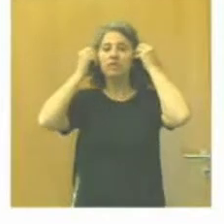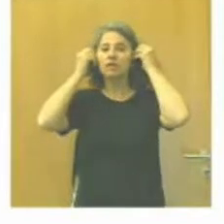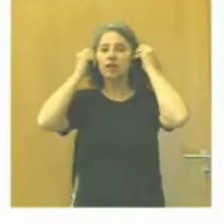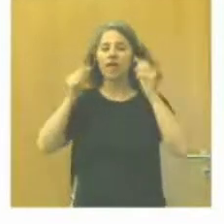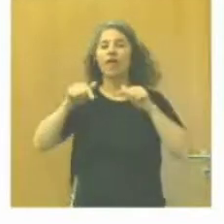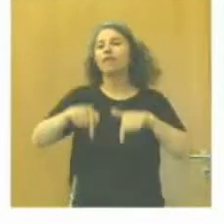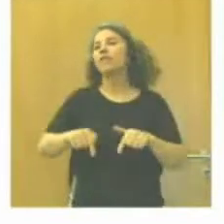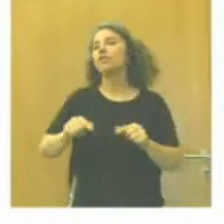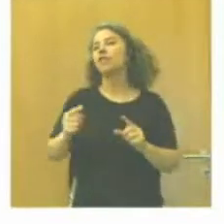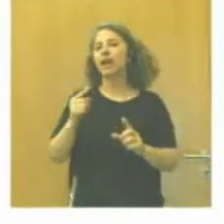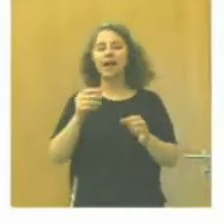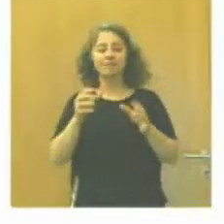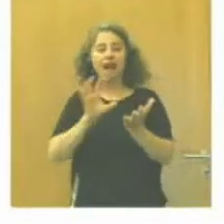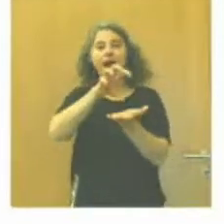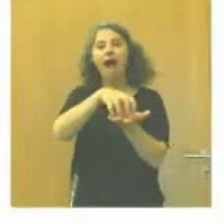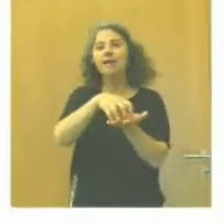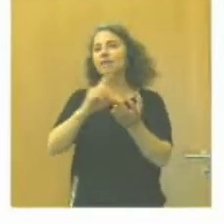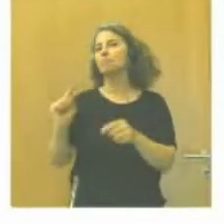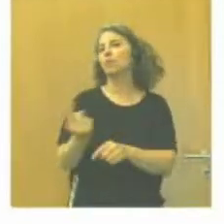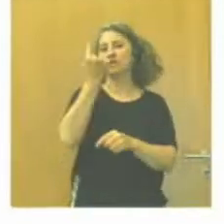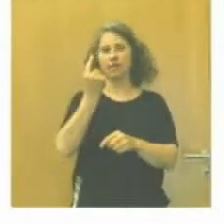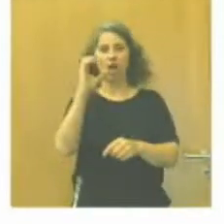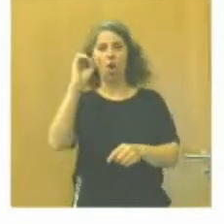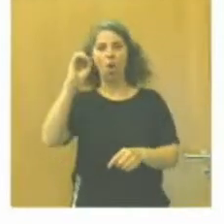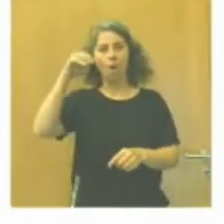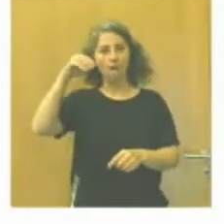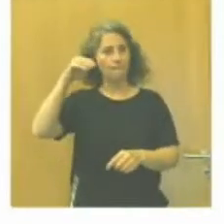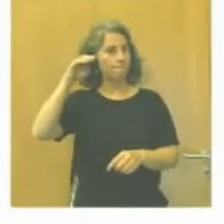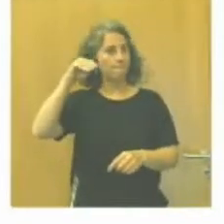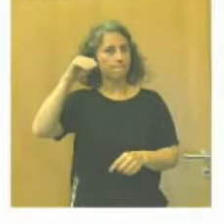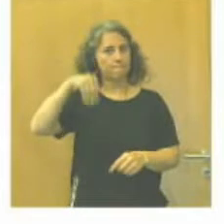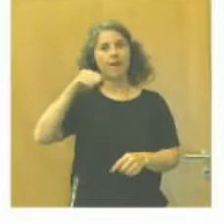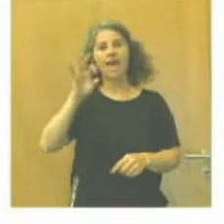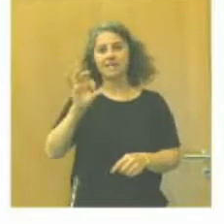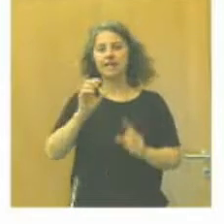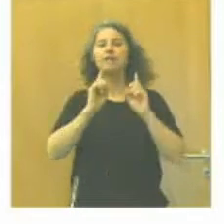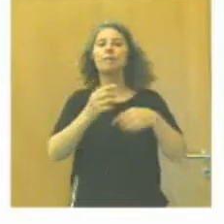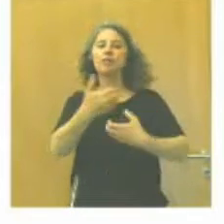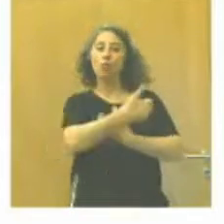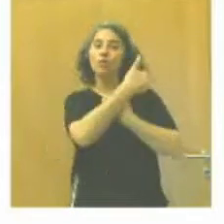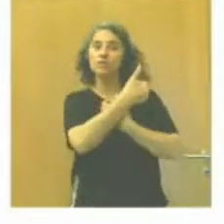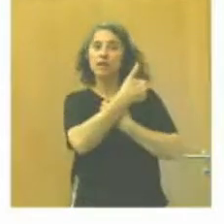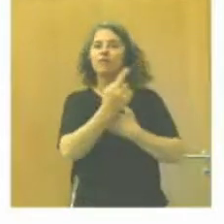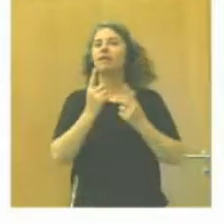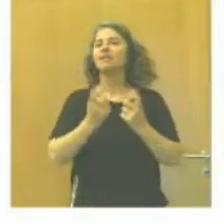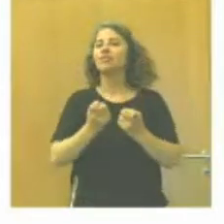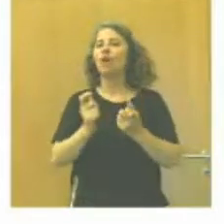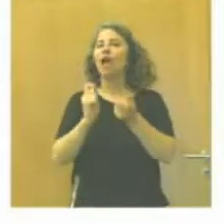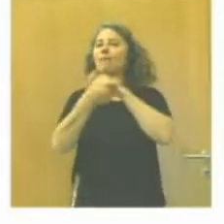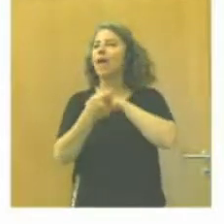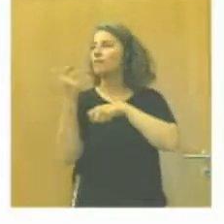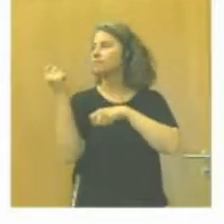estratégicas prioritarias, tanto de la OMS y de UNICEF. Ah, yo tengo que cambiar esto, ¿sí? Sí. Ah,